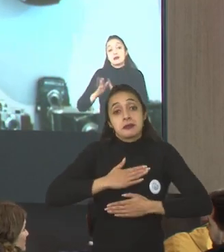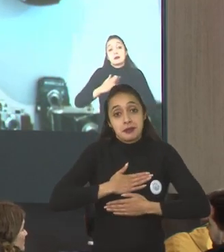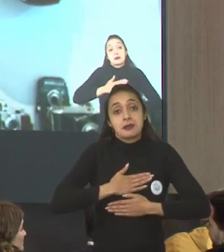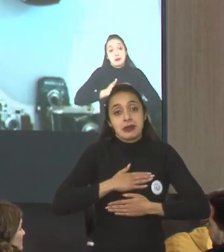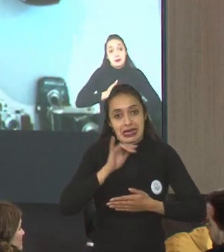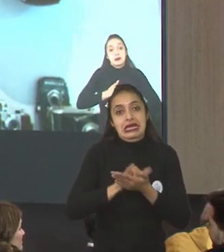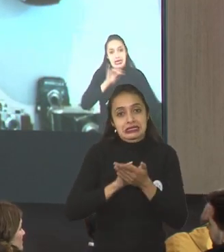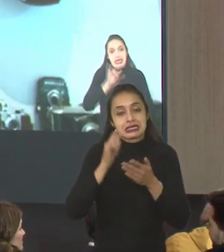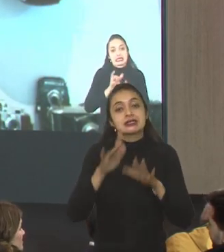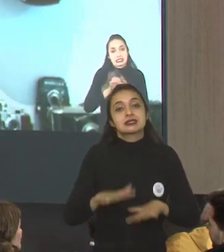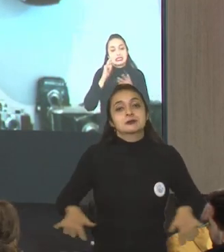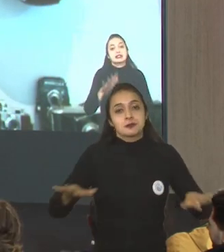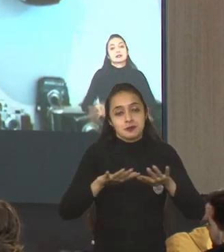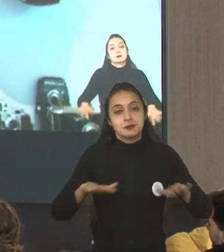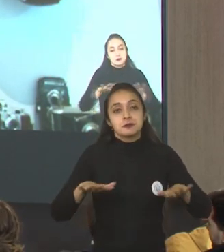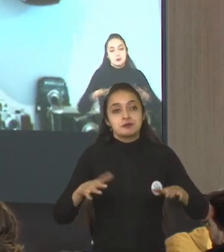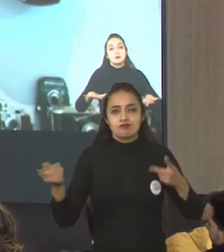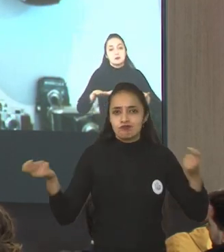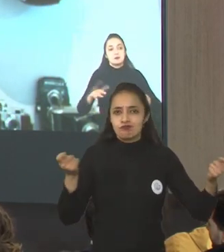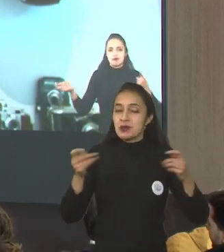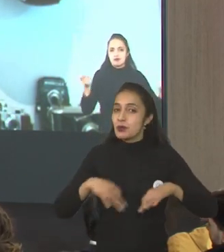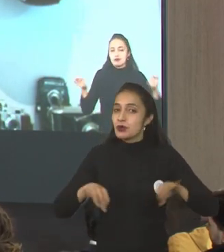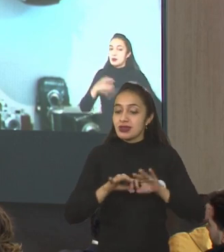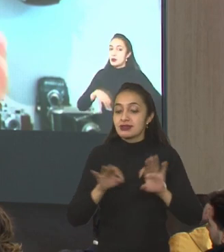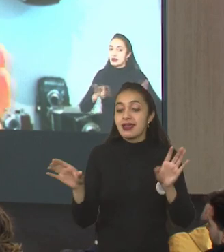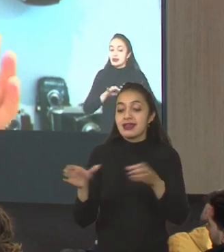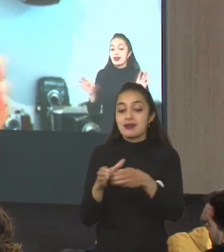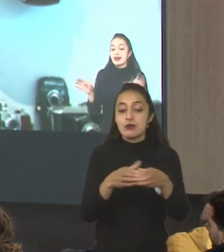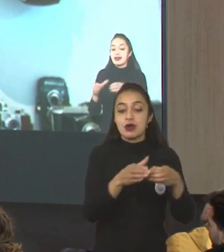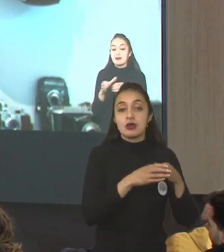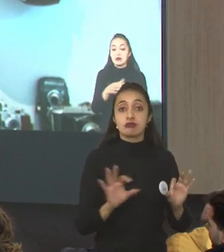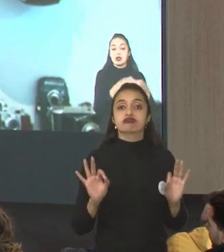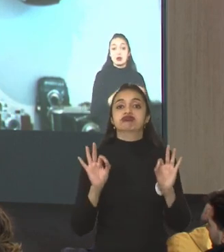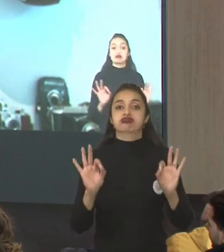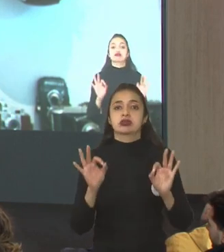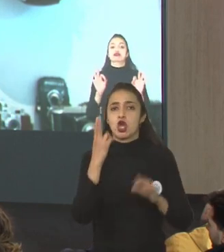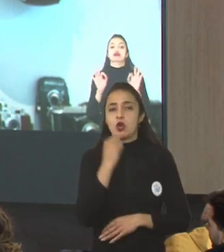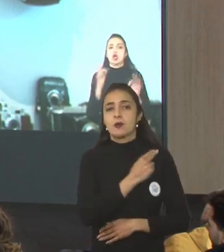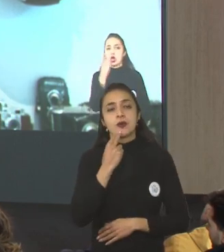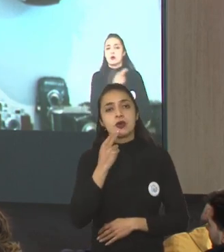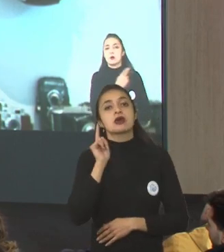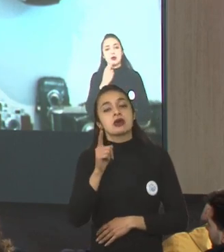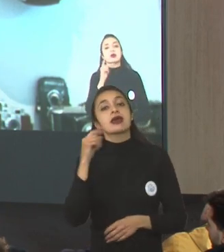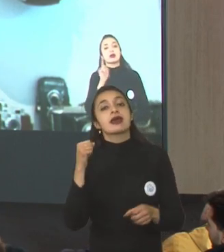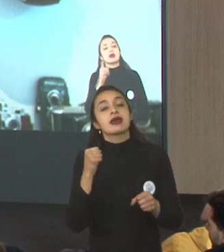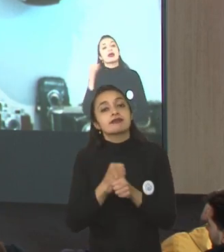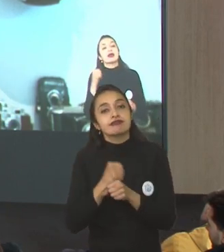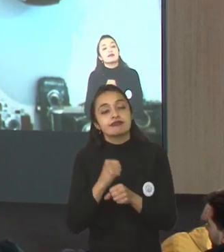del éxito. El poder rodearme de equipos maravillosos, de equipos comprometidos, de equipos...